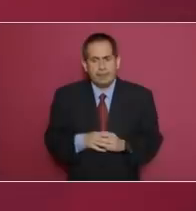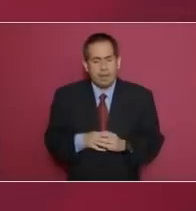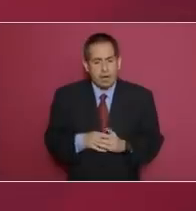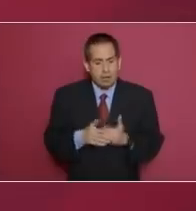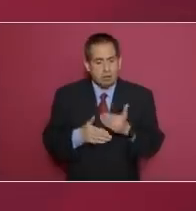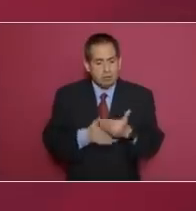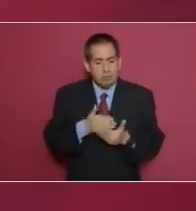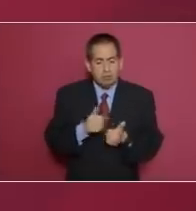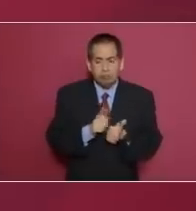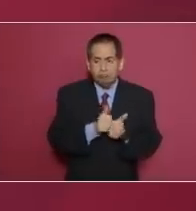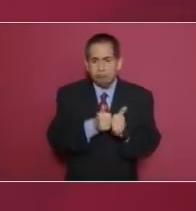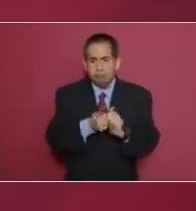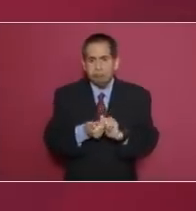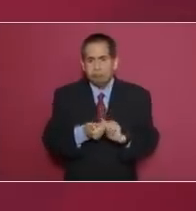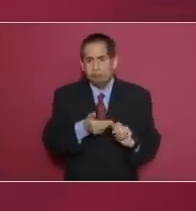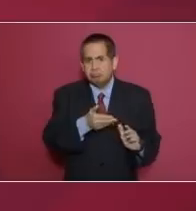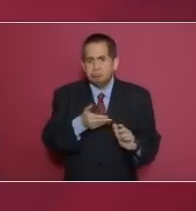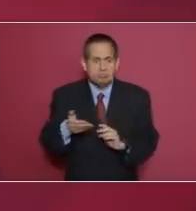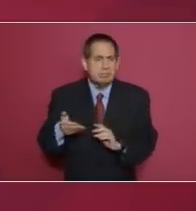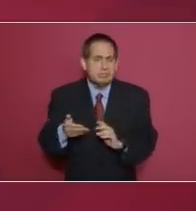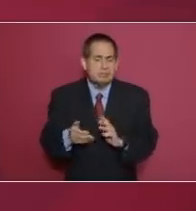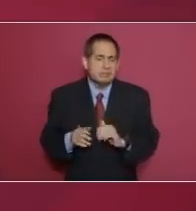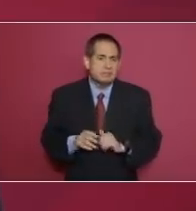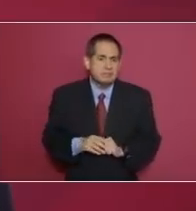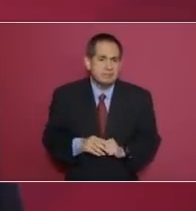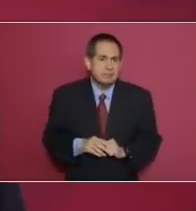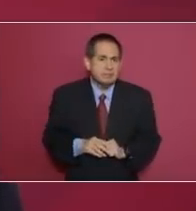proceso de